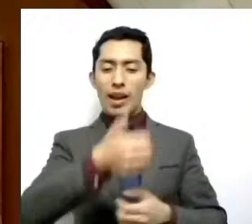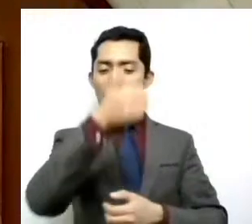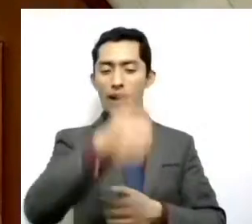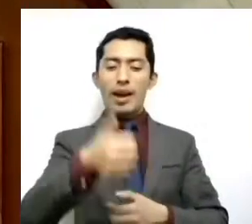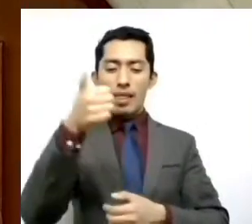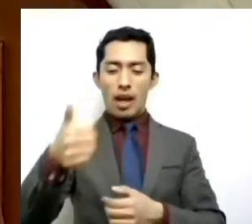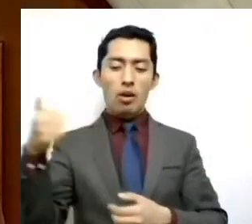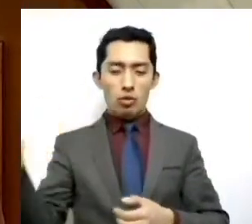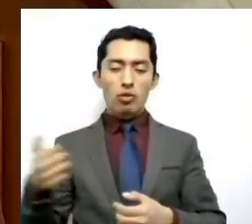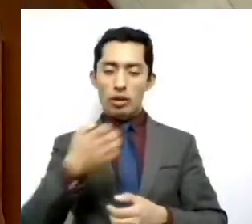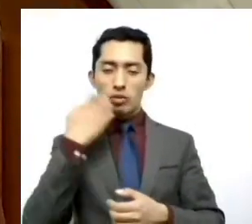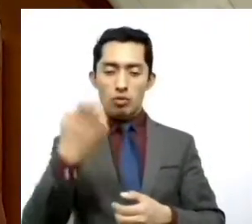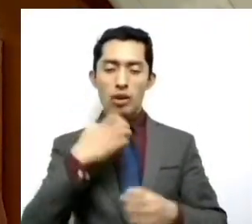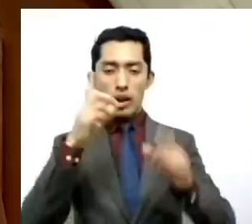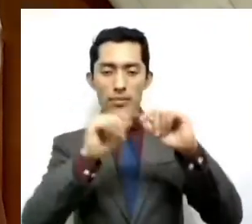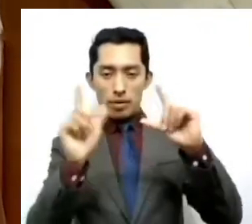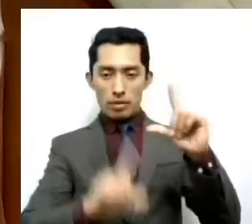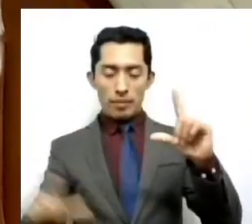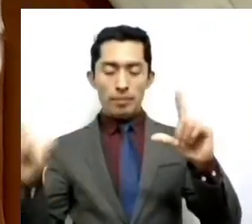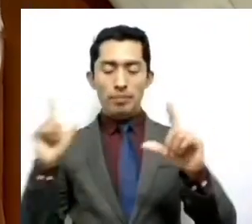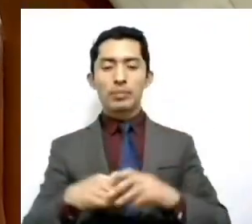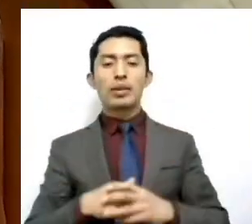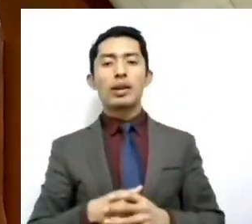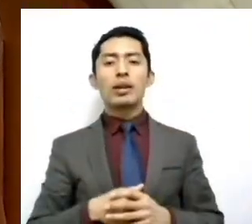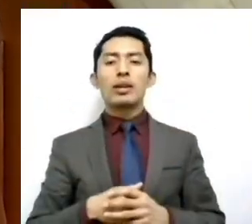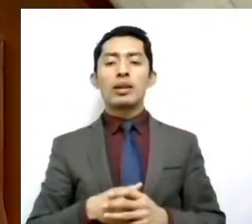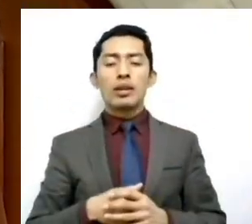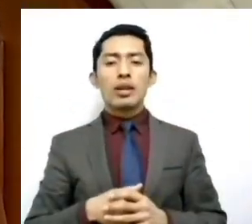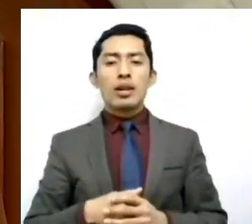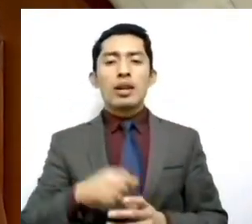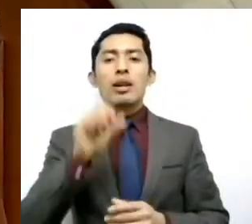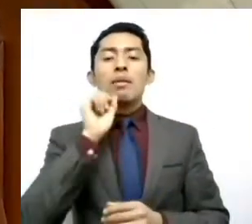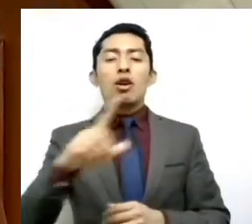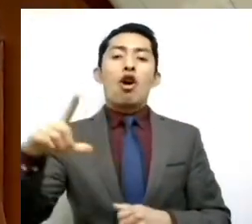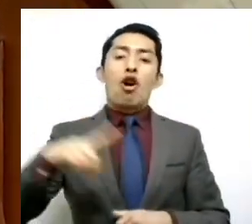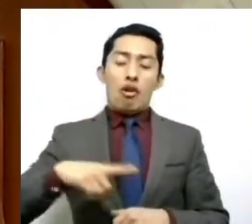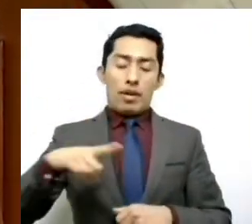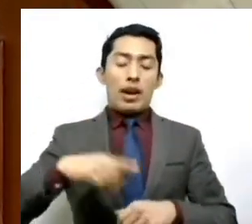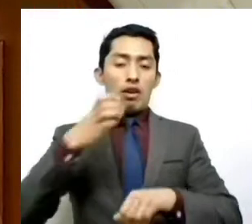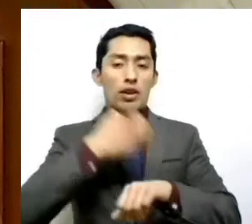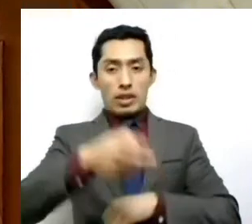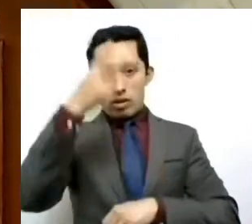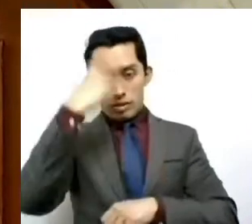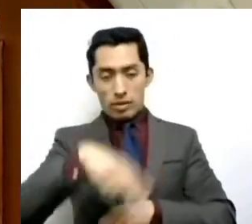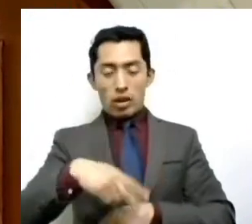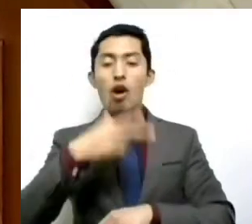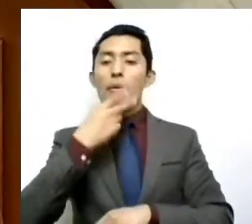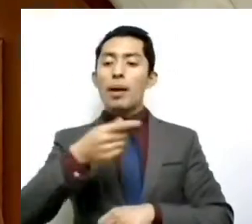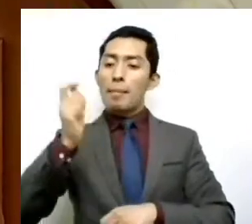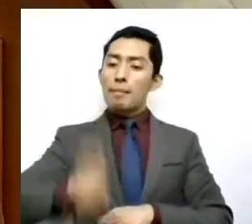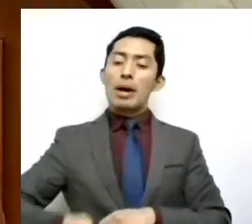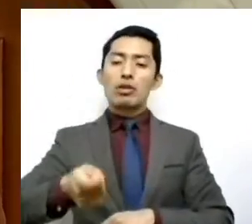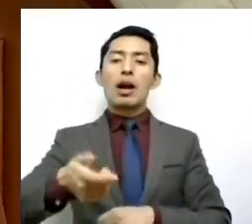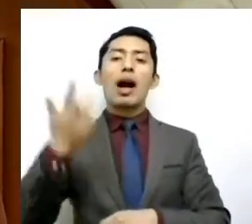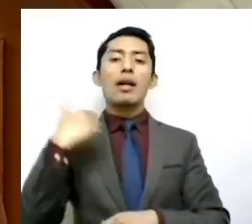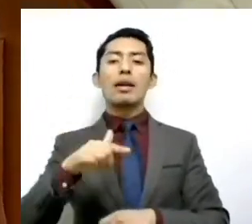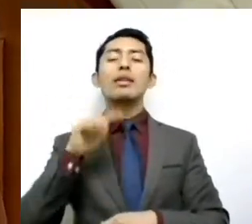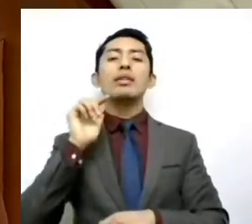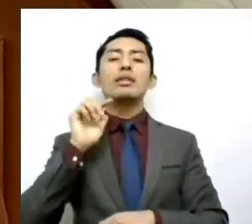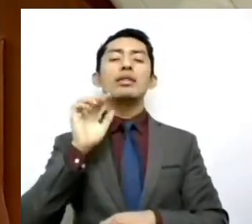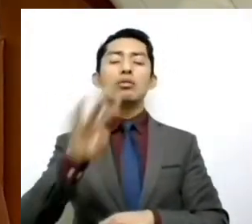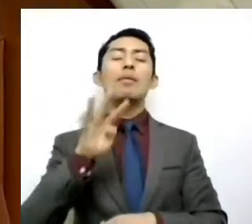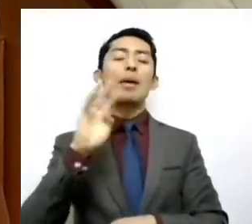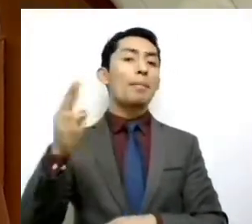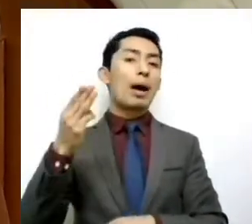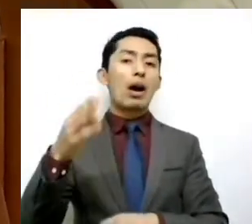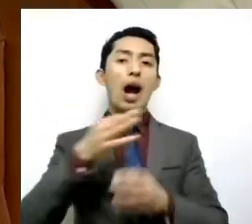del país. Por otra parte, el mismo gobernador del Estado de México anunció el pasado 19 de mayo del